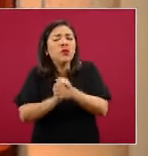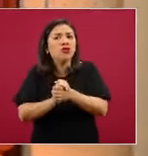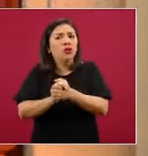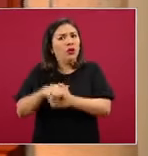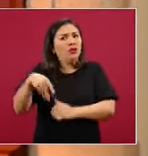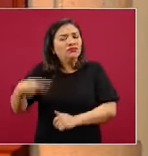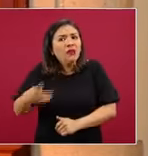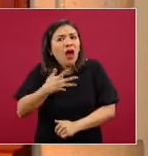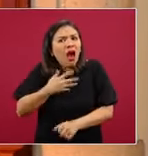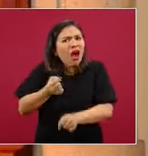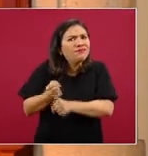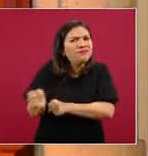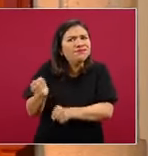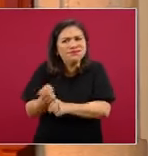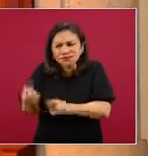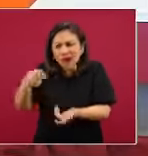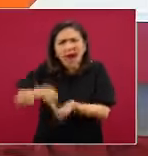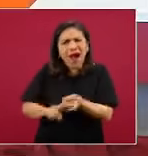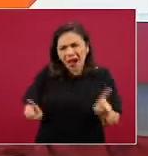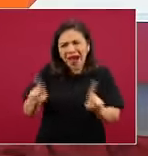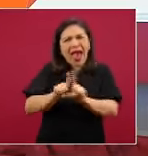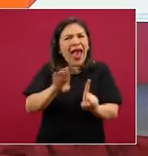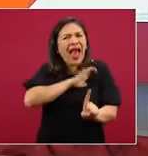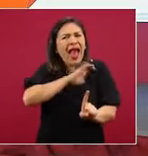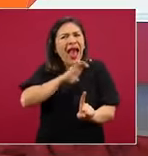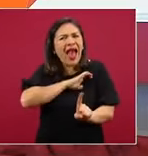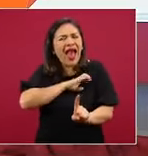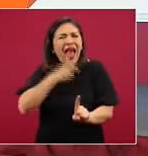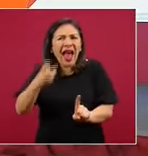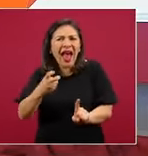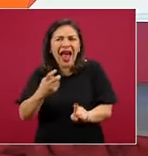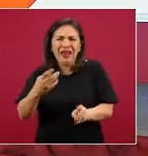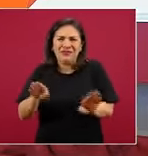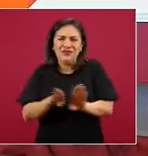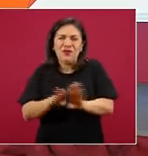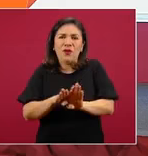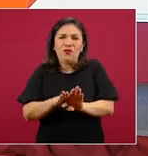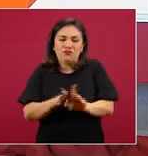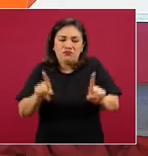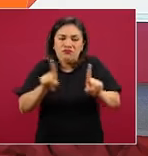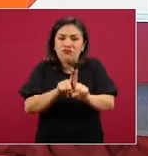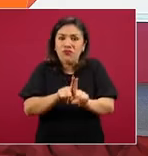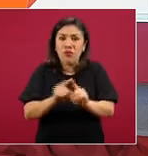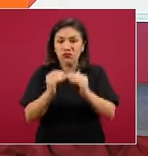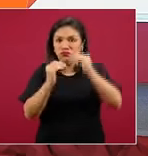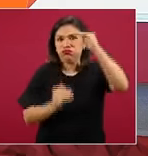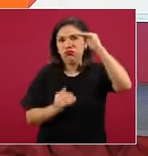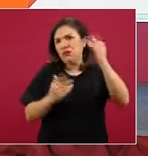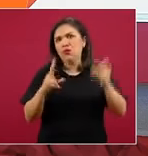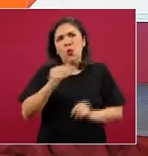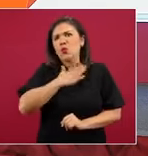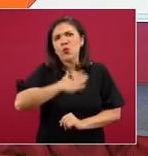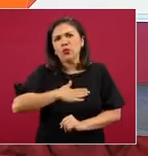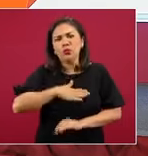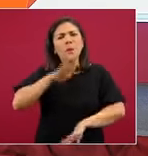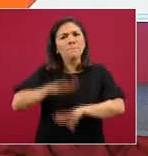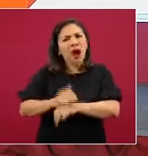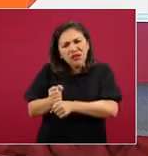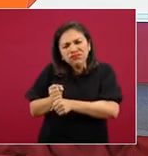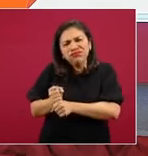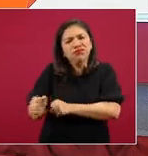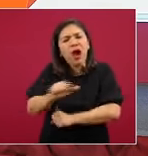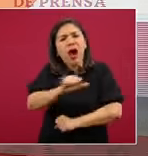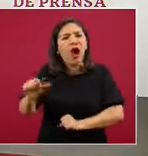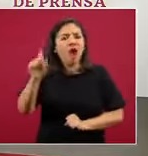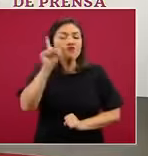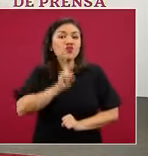pareja donde la violencia de pareja es claramente desigual, afectando con mucho más a